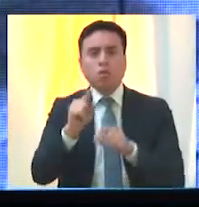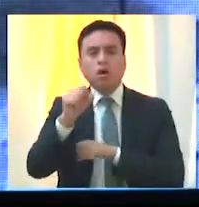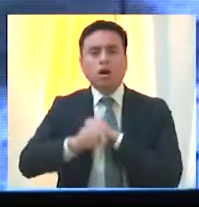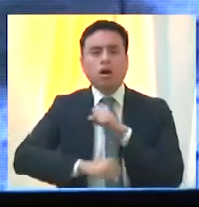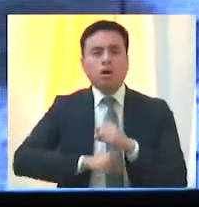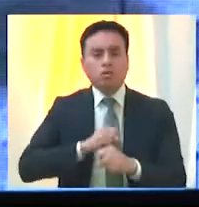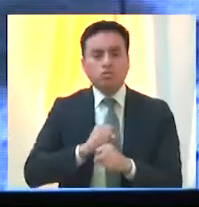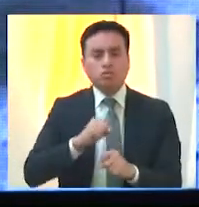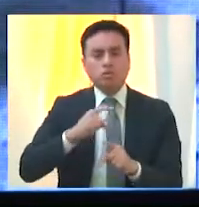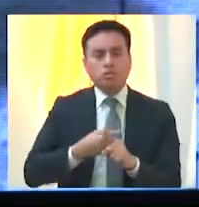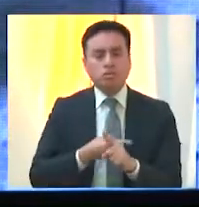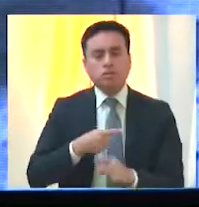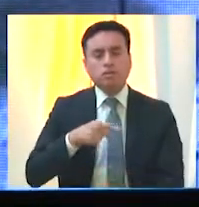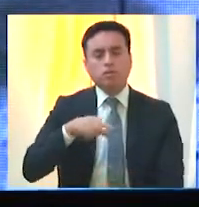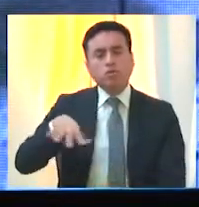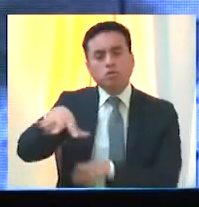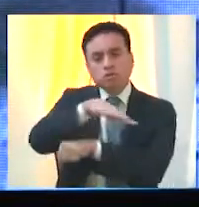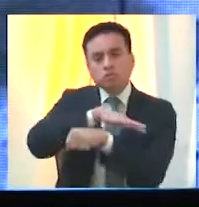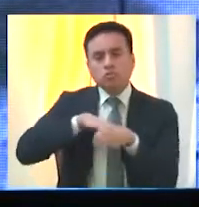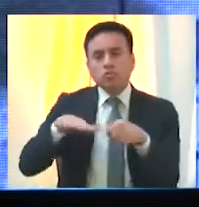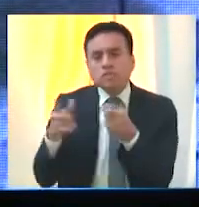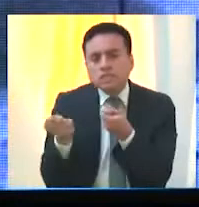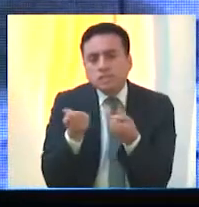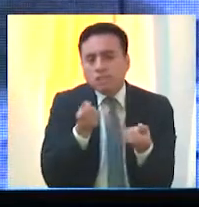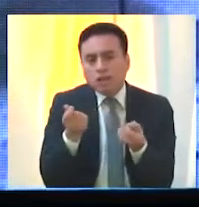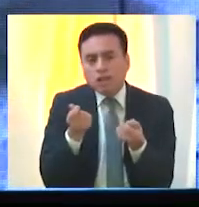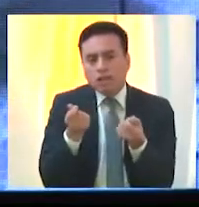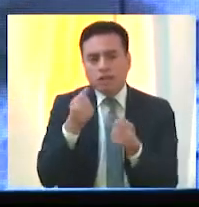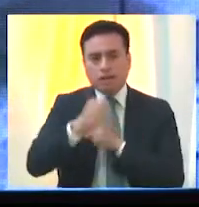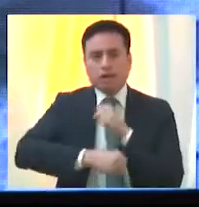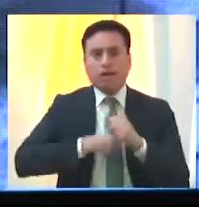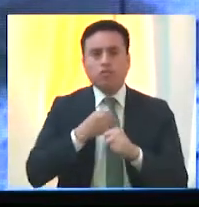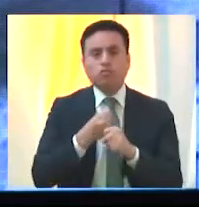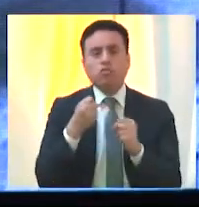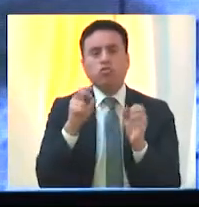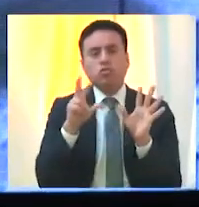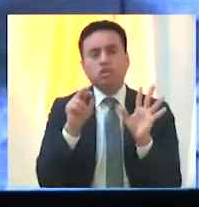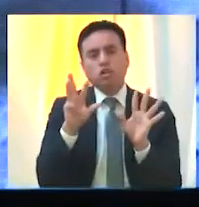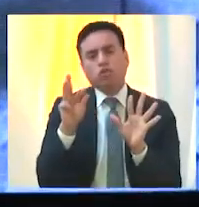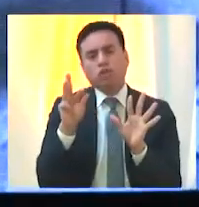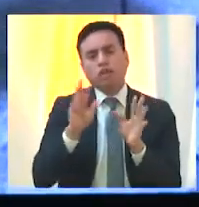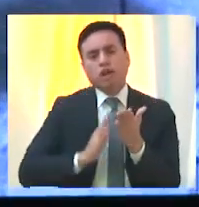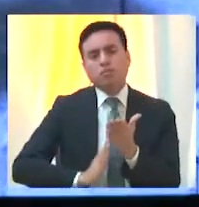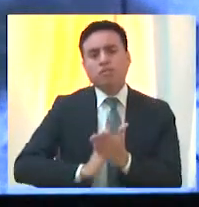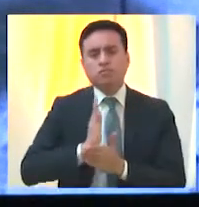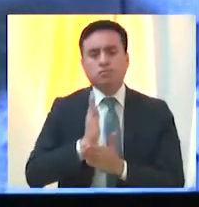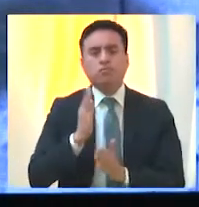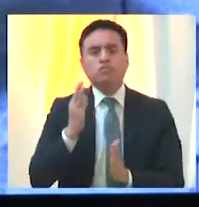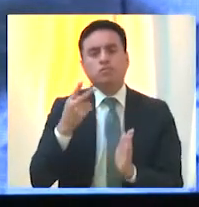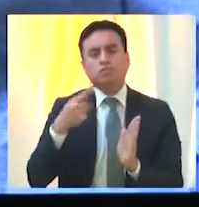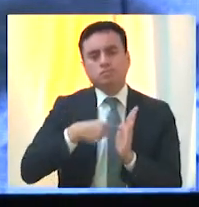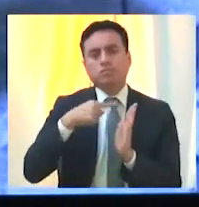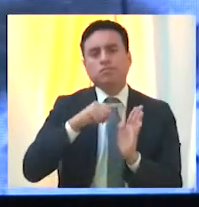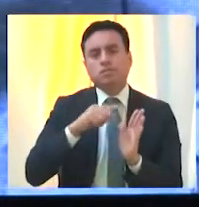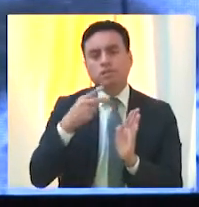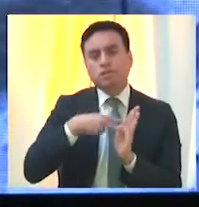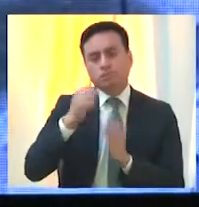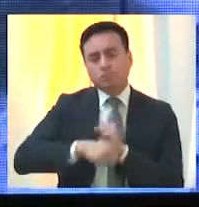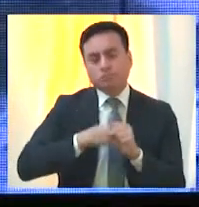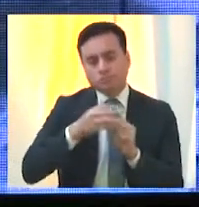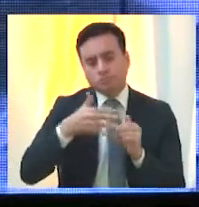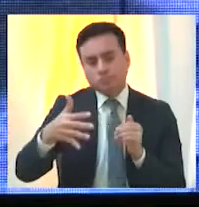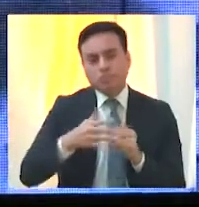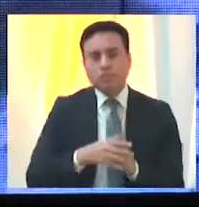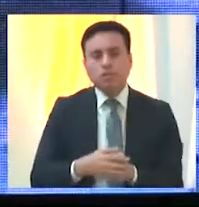nuevamente vuelvan a tener una condición al menos similar a la que teníamos en los años 80, 90 y a principios de este siglo. Para